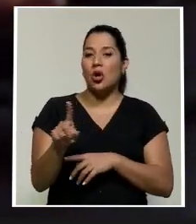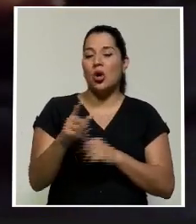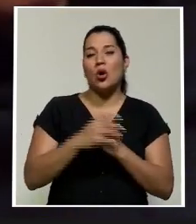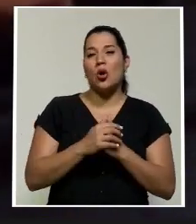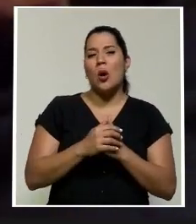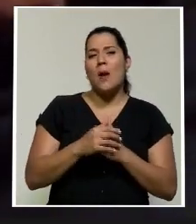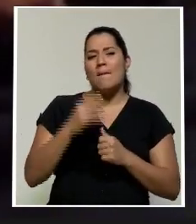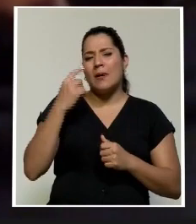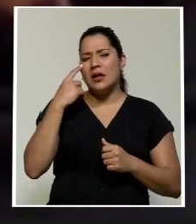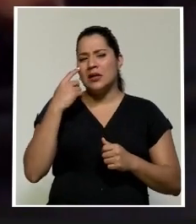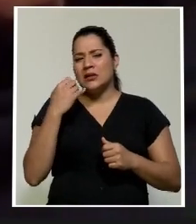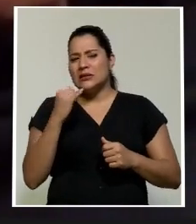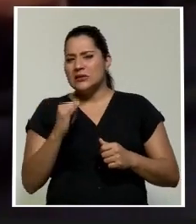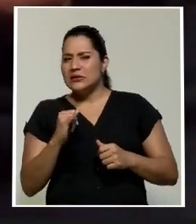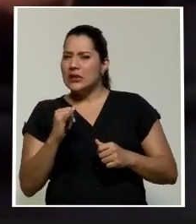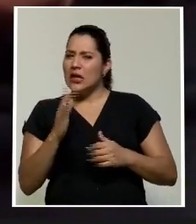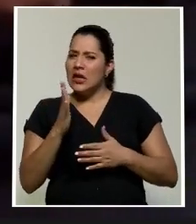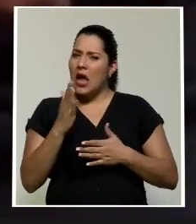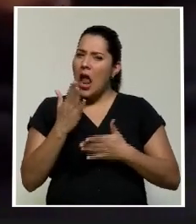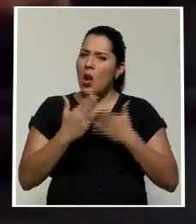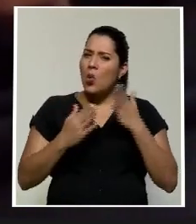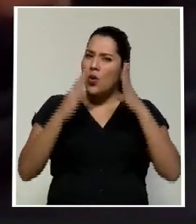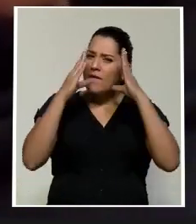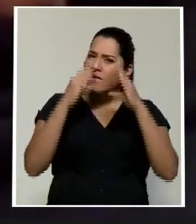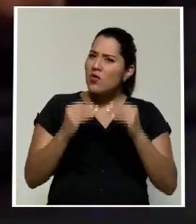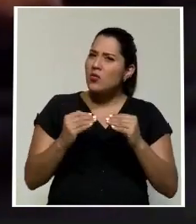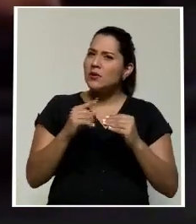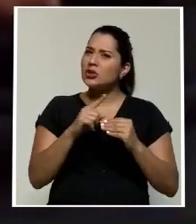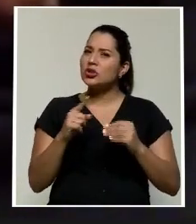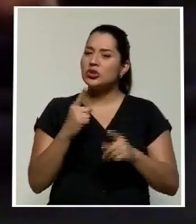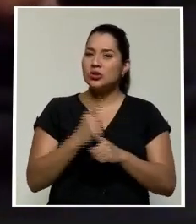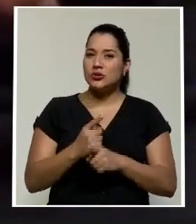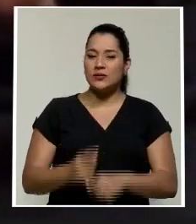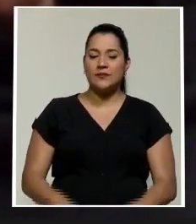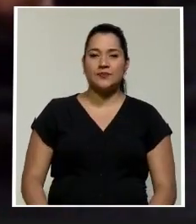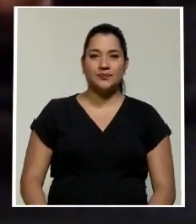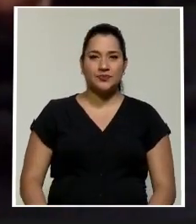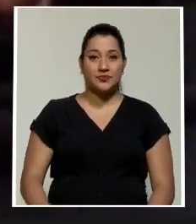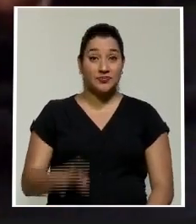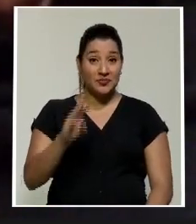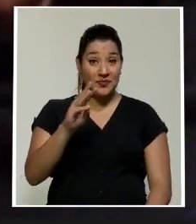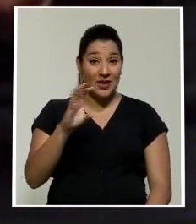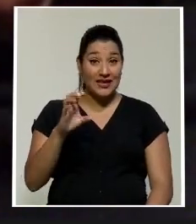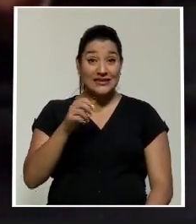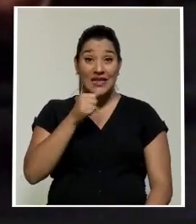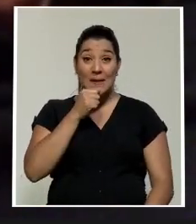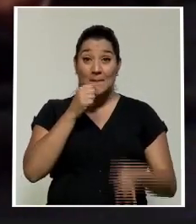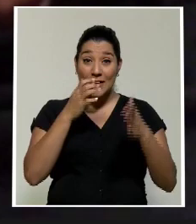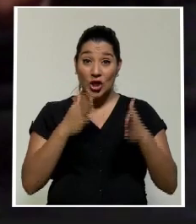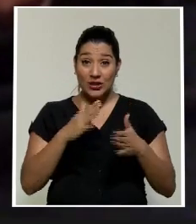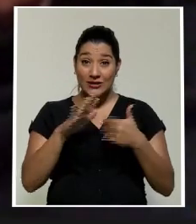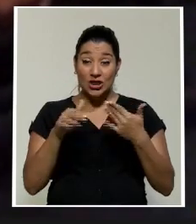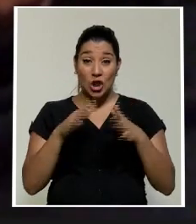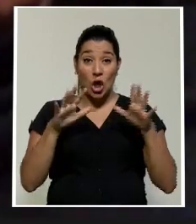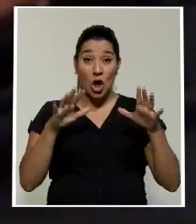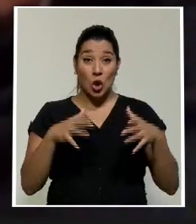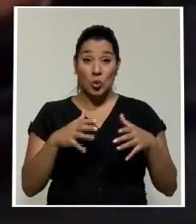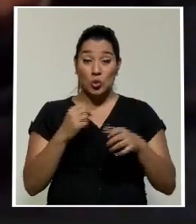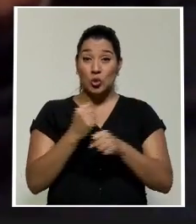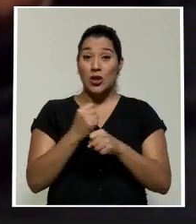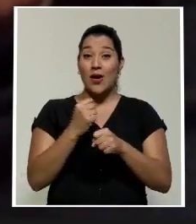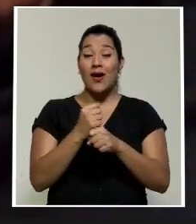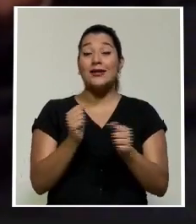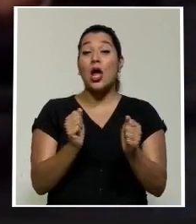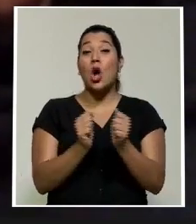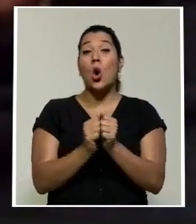haber algo que no está bien manejado en ese offshore. 600 periodistas, todos juntos trabajando con un